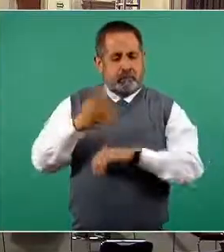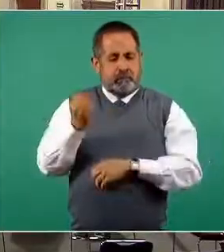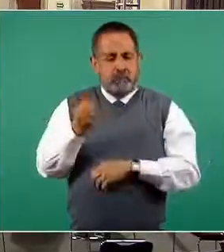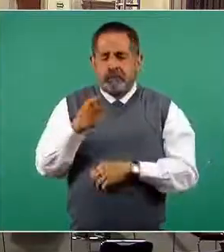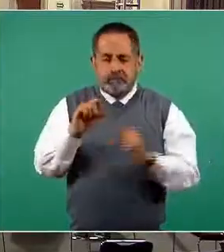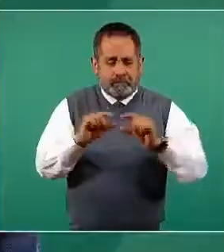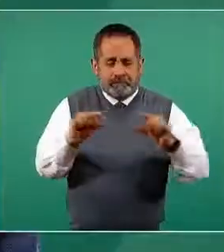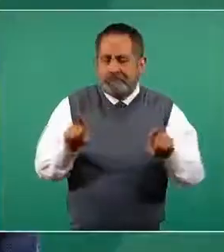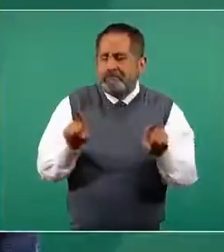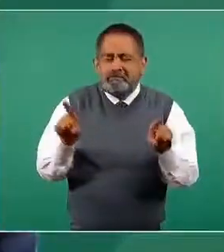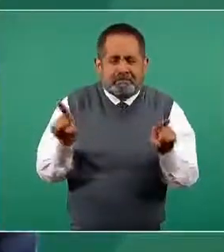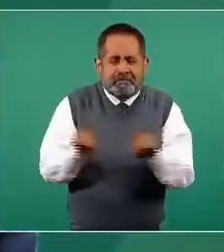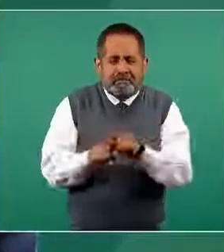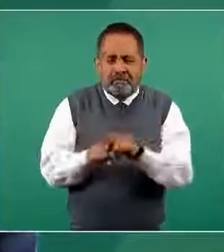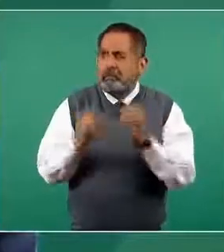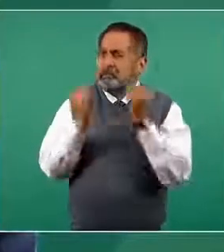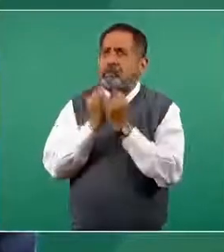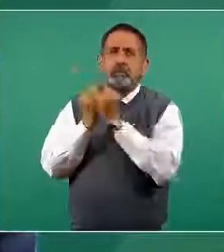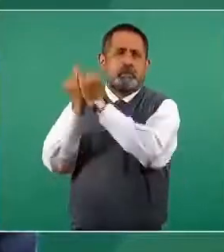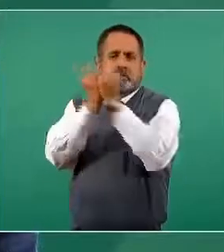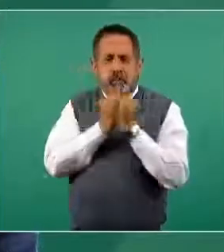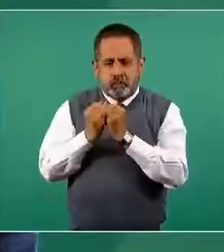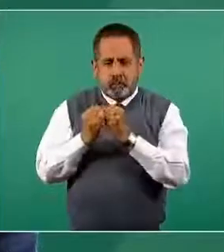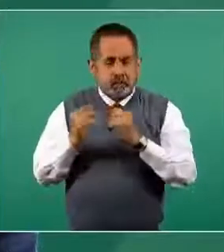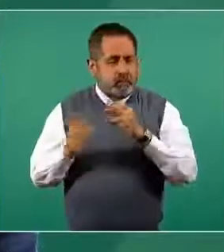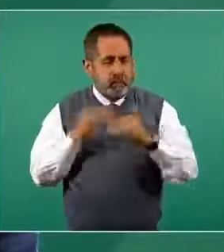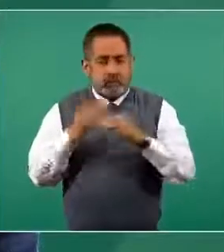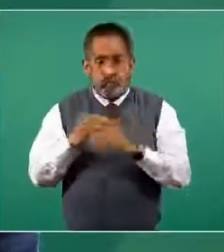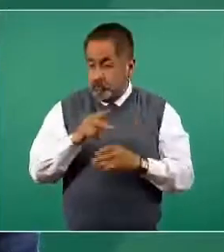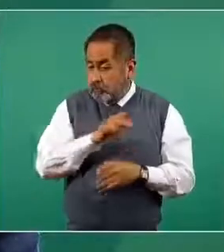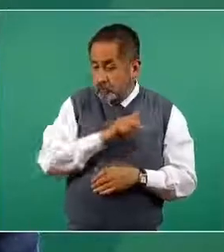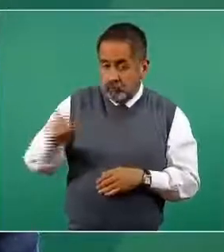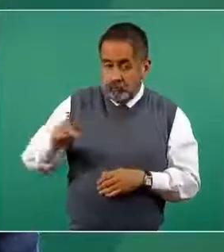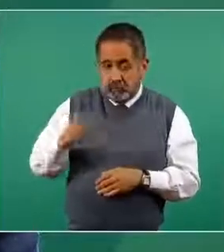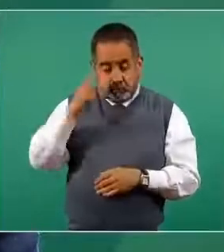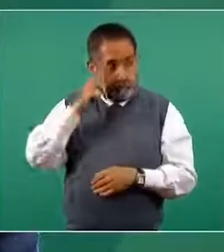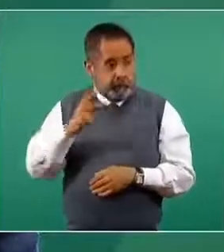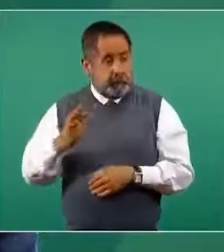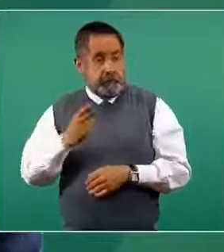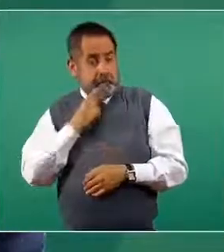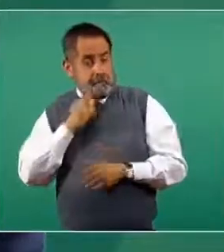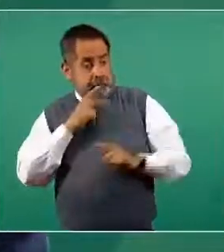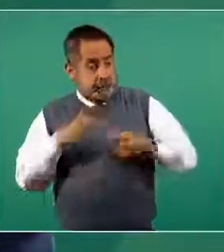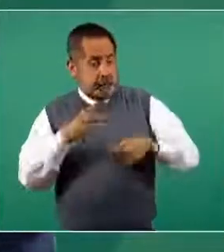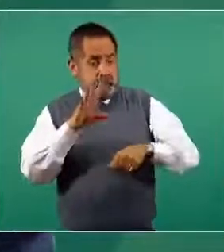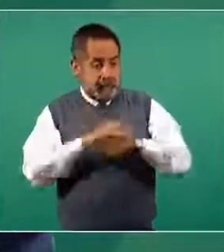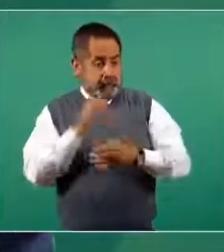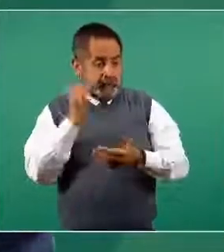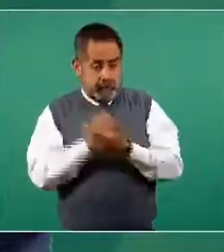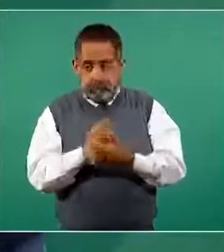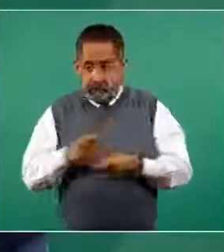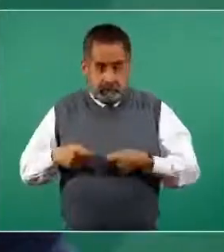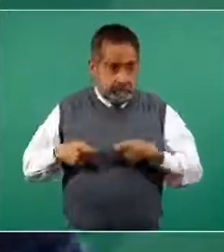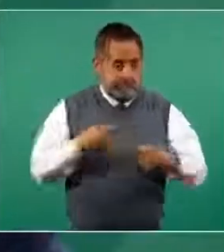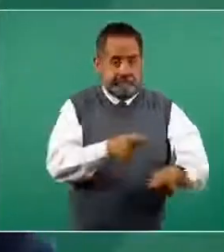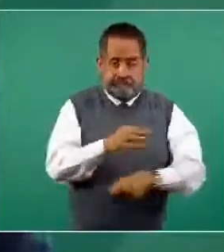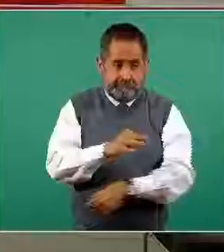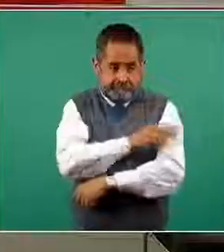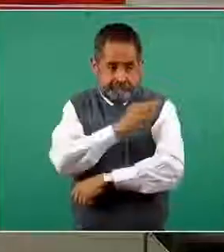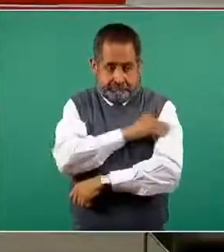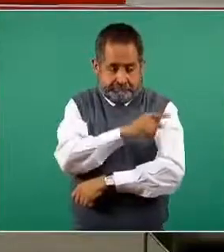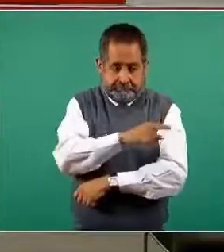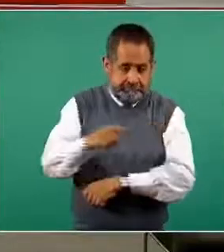mismas formulaciones. Todas estas vacunas, para poder ser utilizadas ya en las condiciones reales de